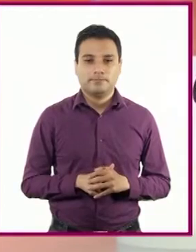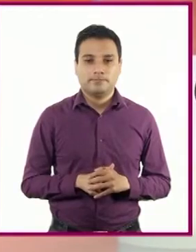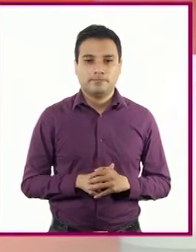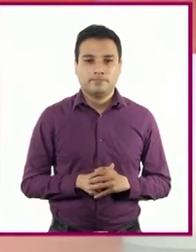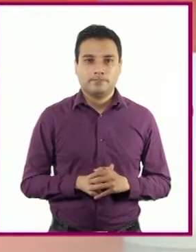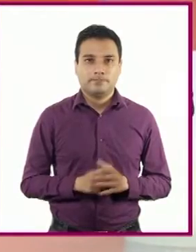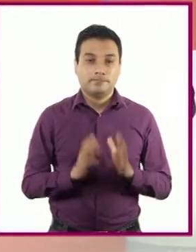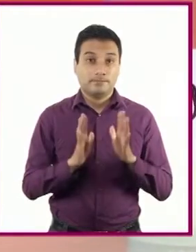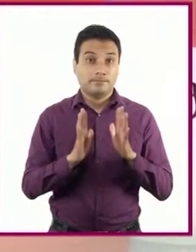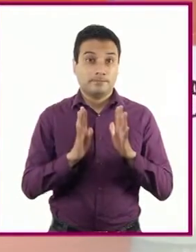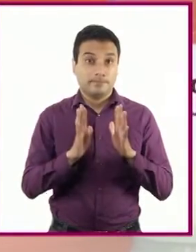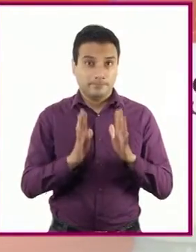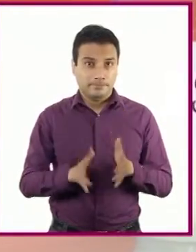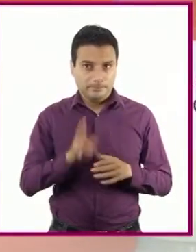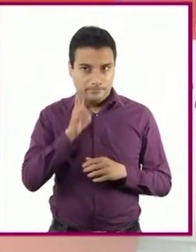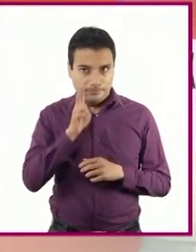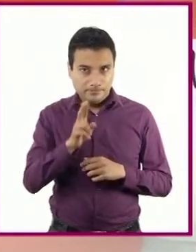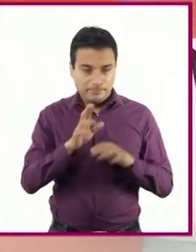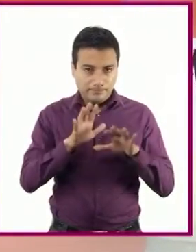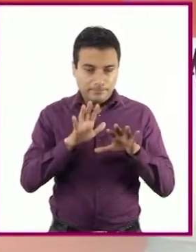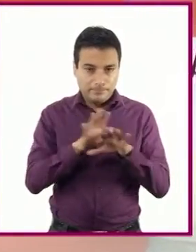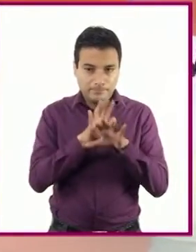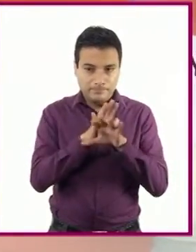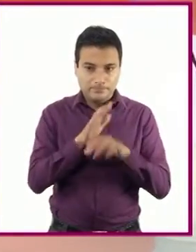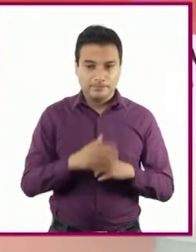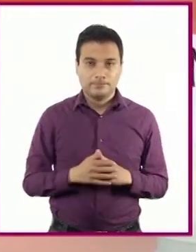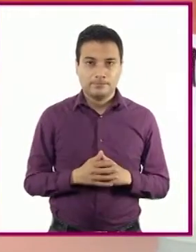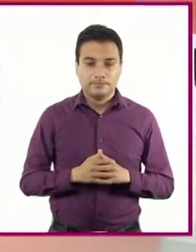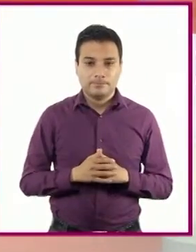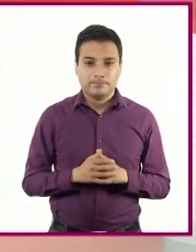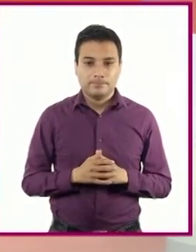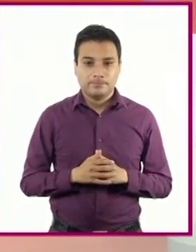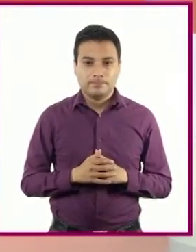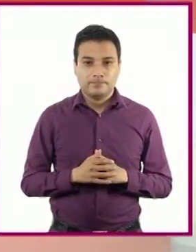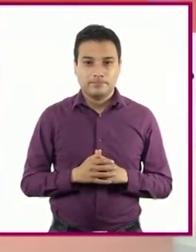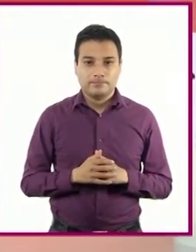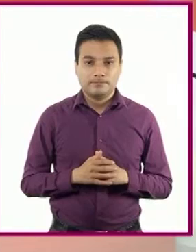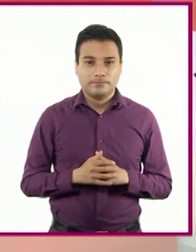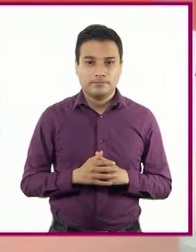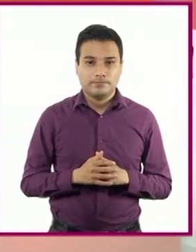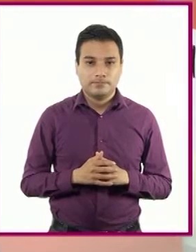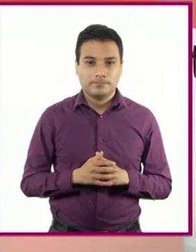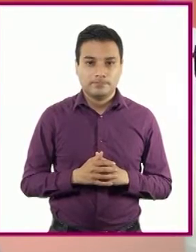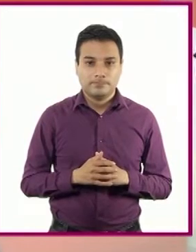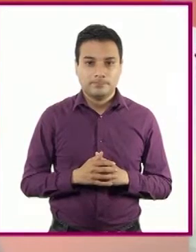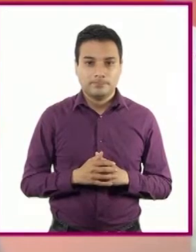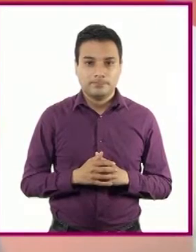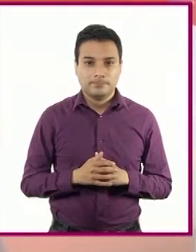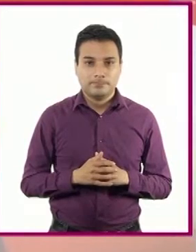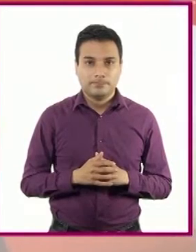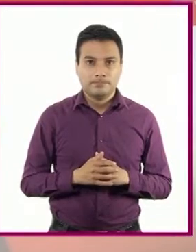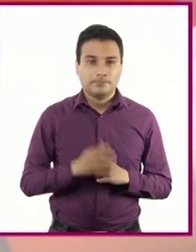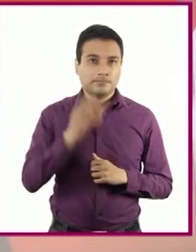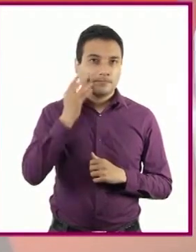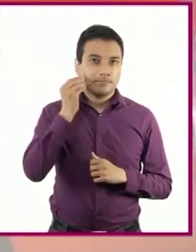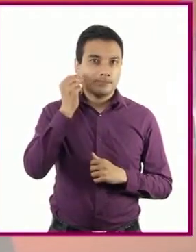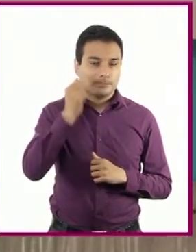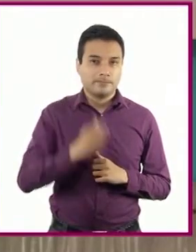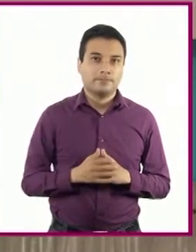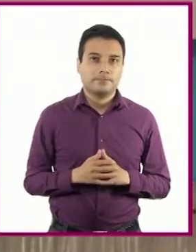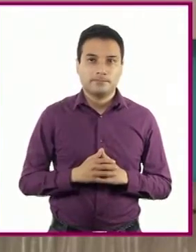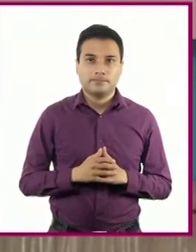Ya estamos observando los cambios. Está diluyéndose nuevamente el jugo de limón.